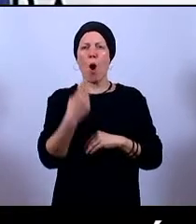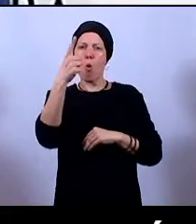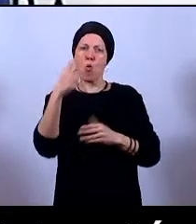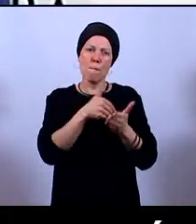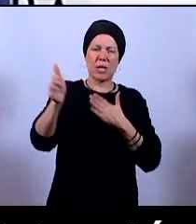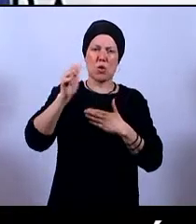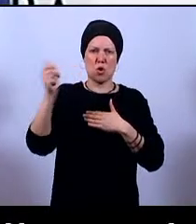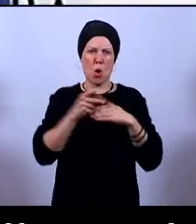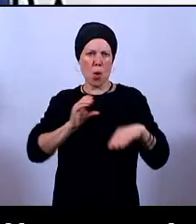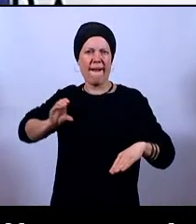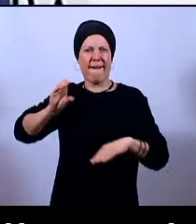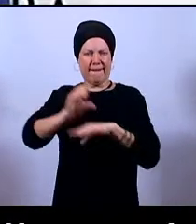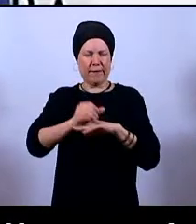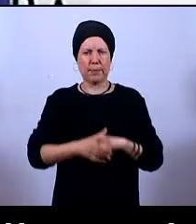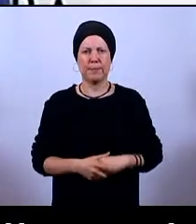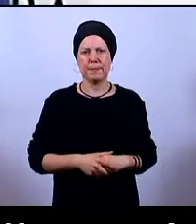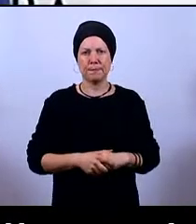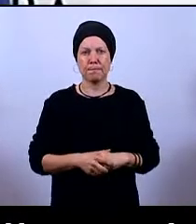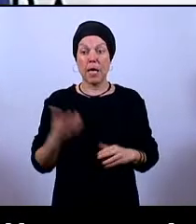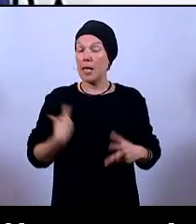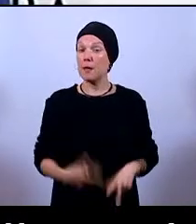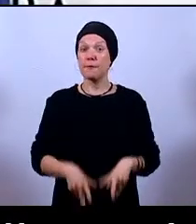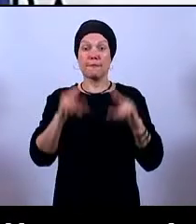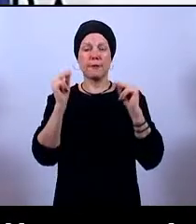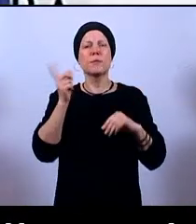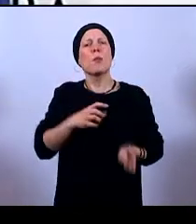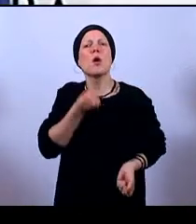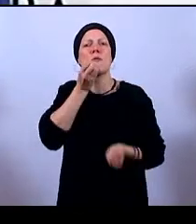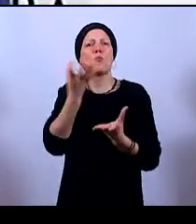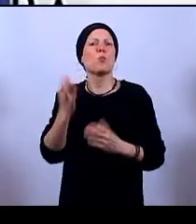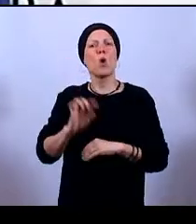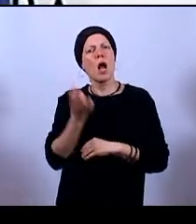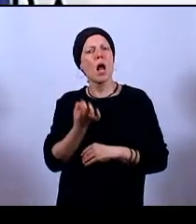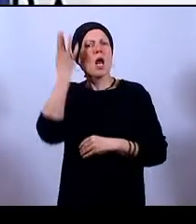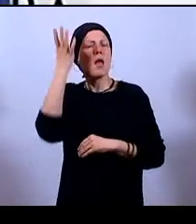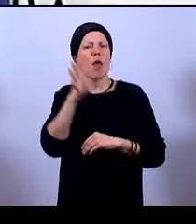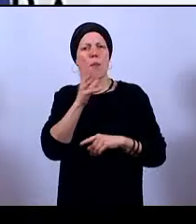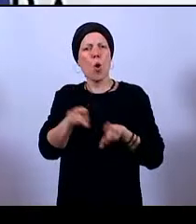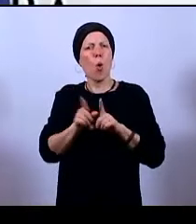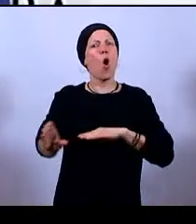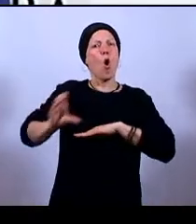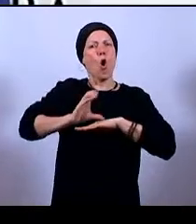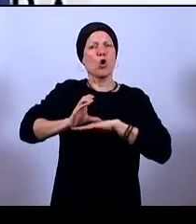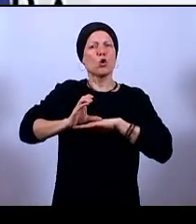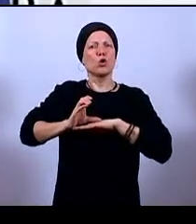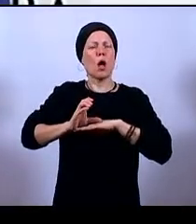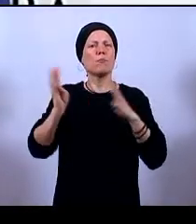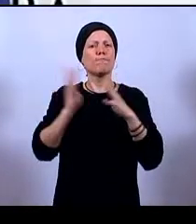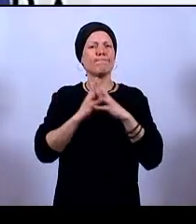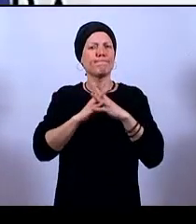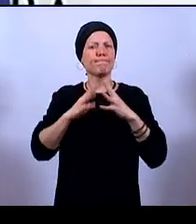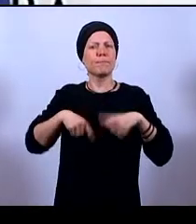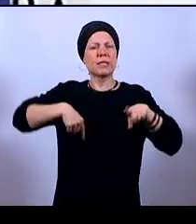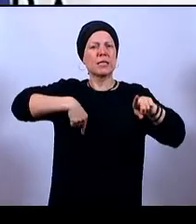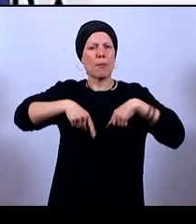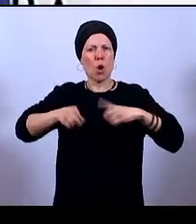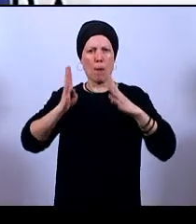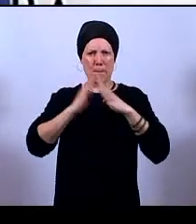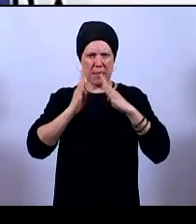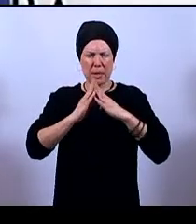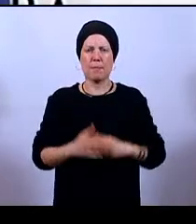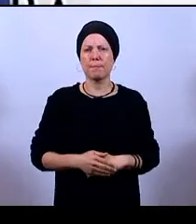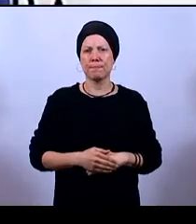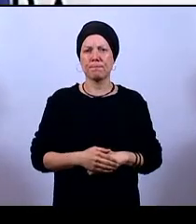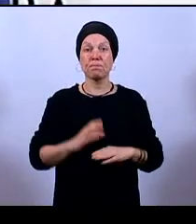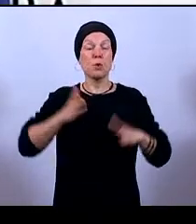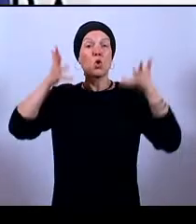de euros. Y para terminar, les informo de una iniciativa propuesta por la Consejería de Infraestructura, Transporte y Vivienda.